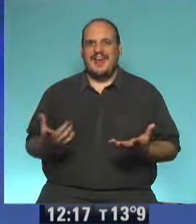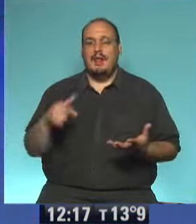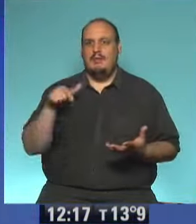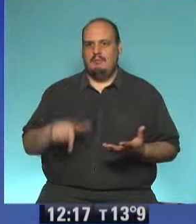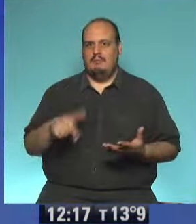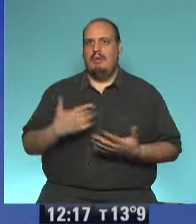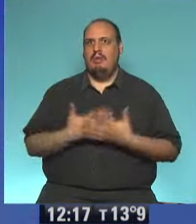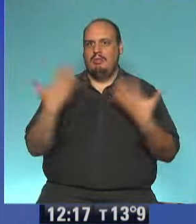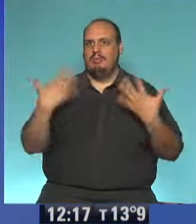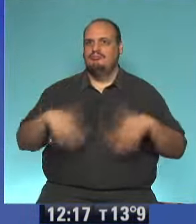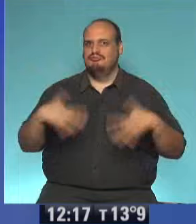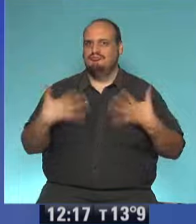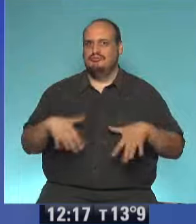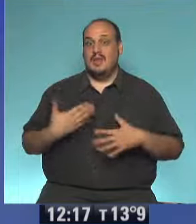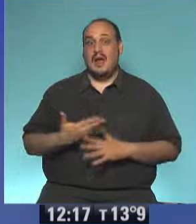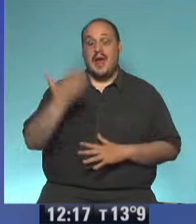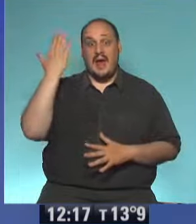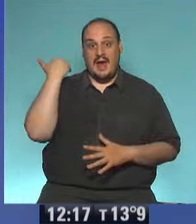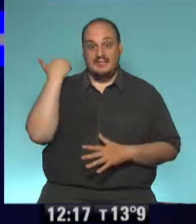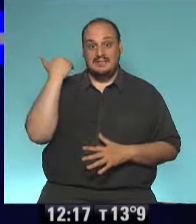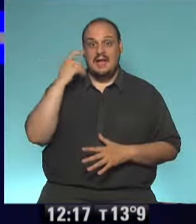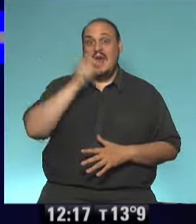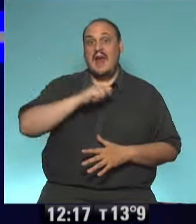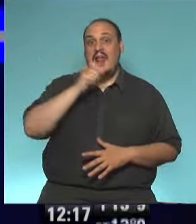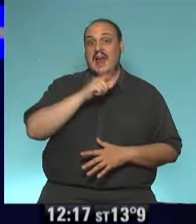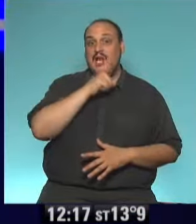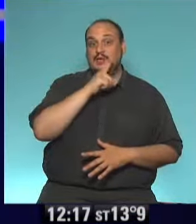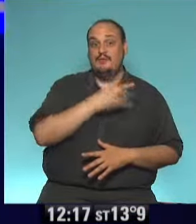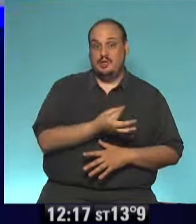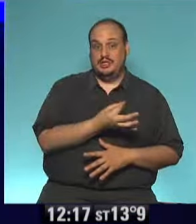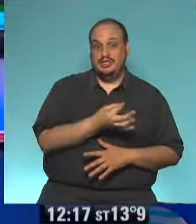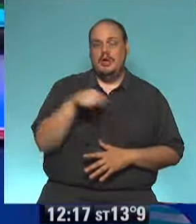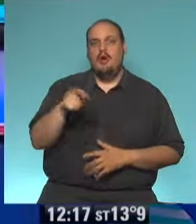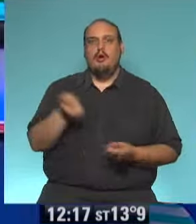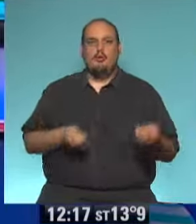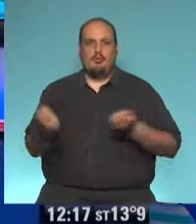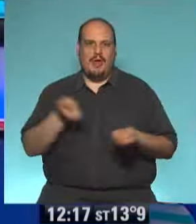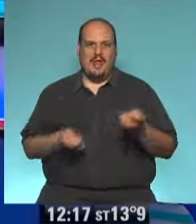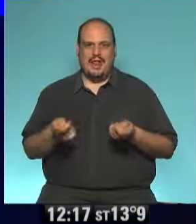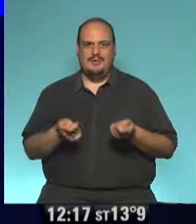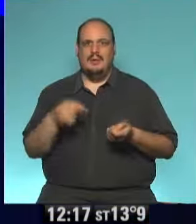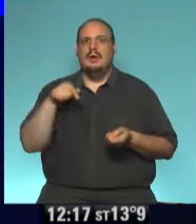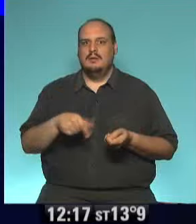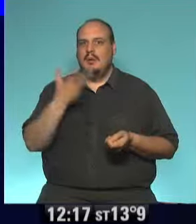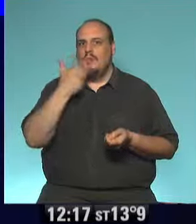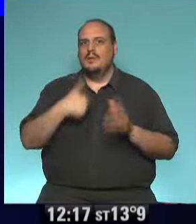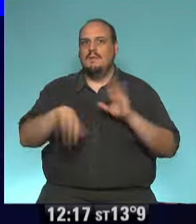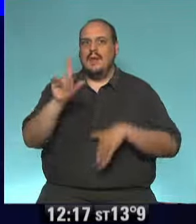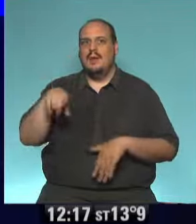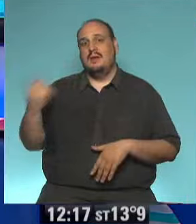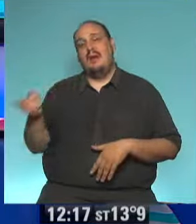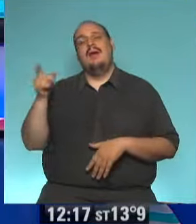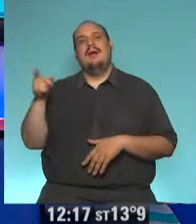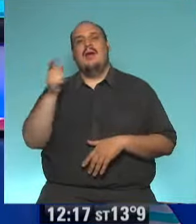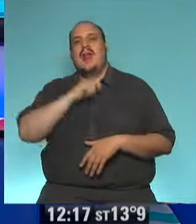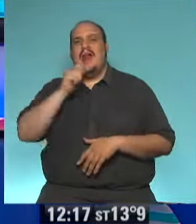Arrancamos este día. Ayer tomamos helado de frutilla. Hoy bailamos un poco en el piso. Esto me gusta más que el helado de chocolate con